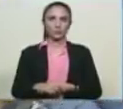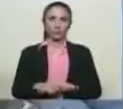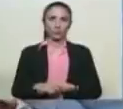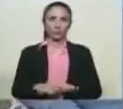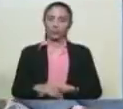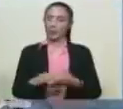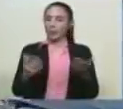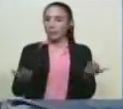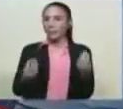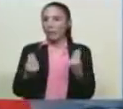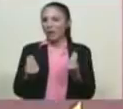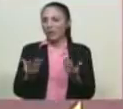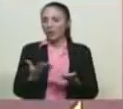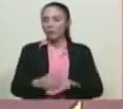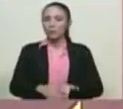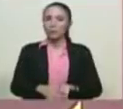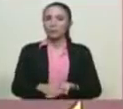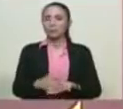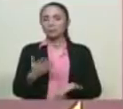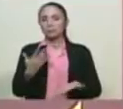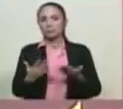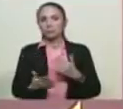para garantizar